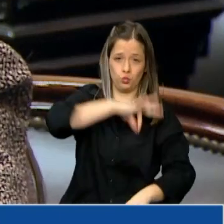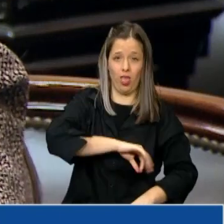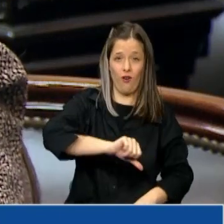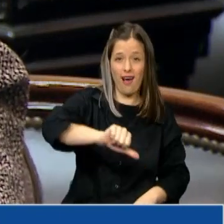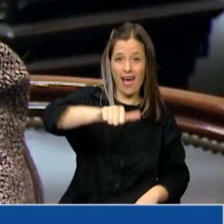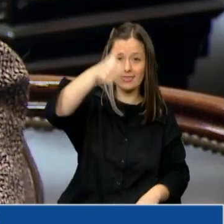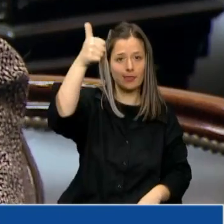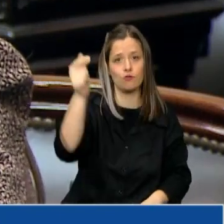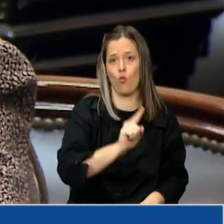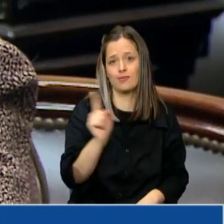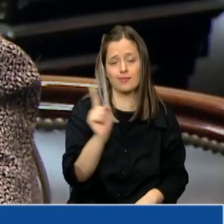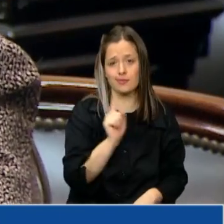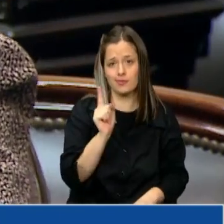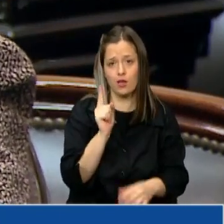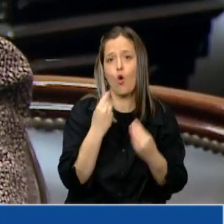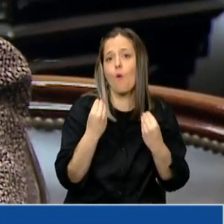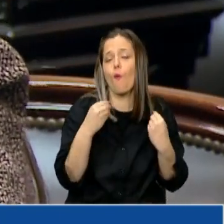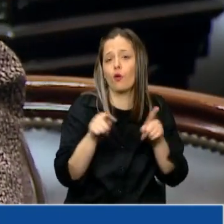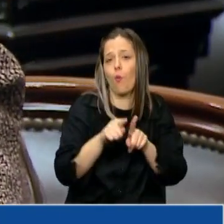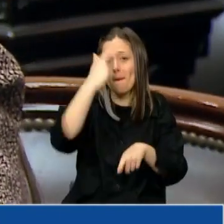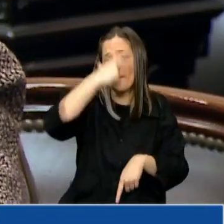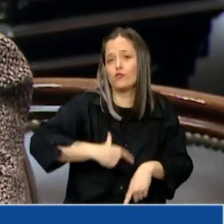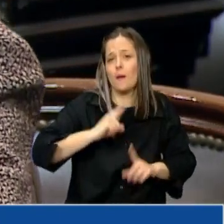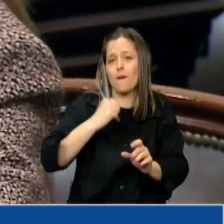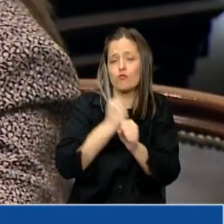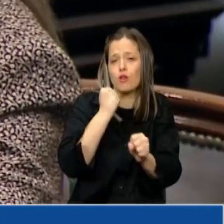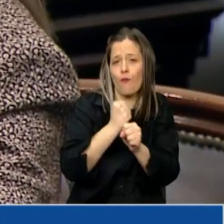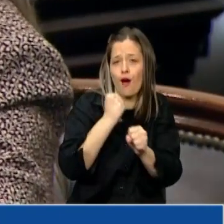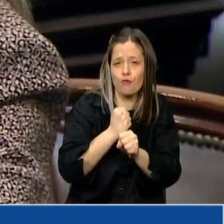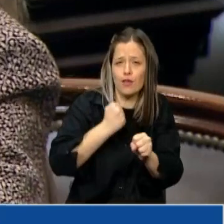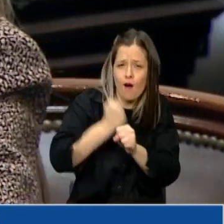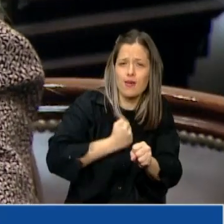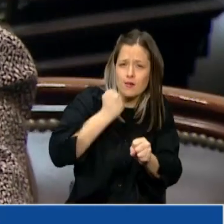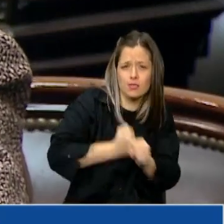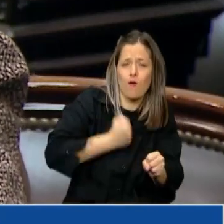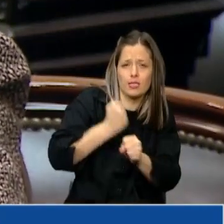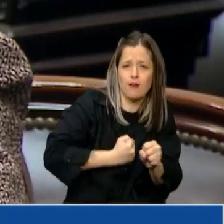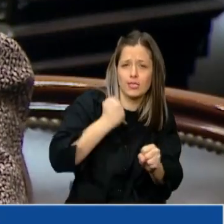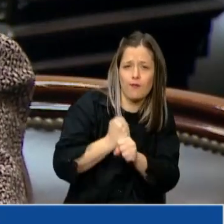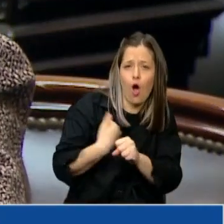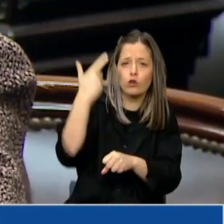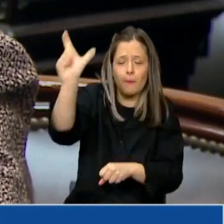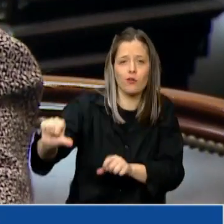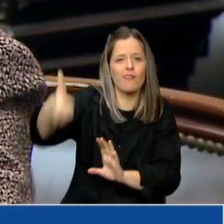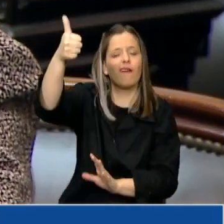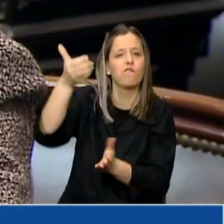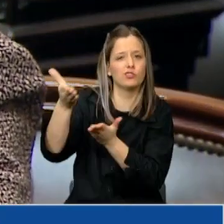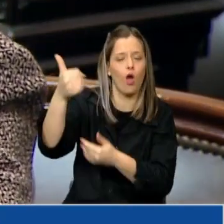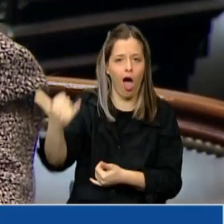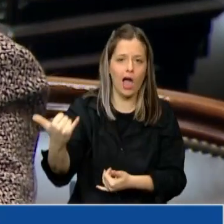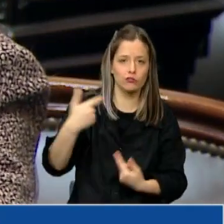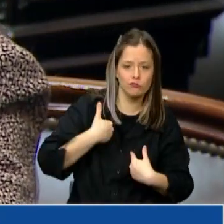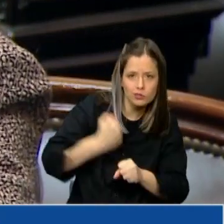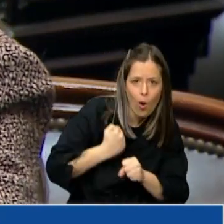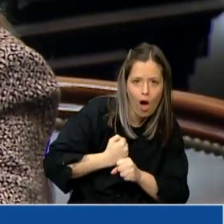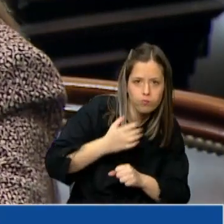que supone el rédito en favor de quien se vale de su prestación laboral para obtener el